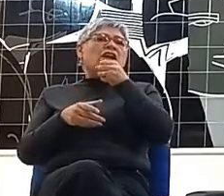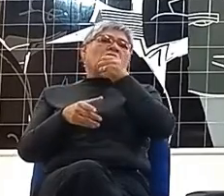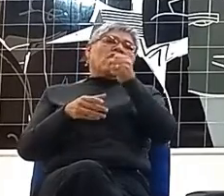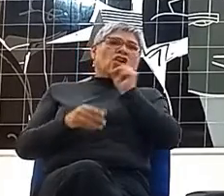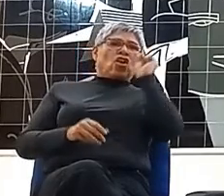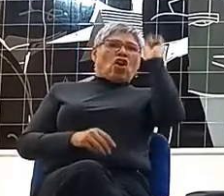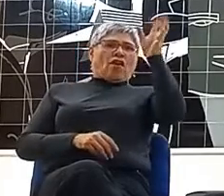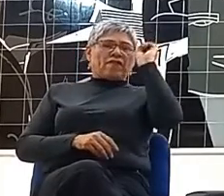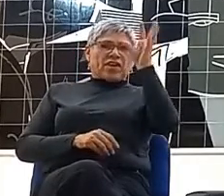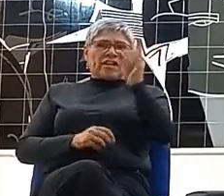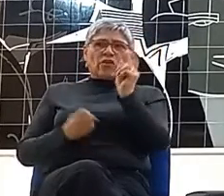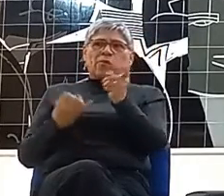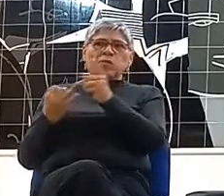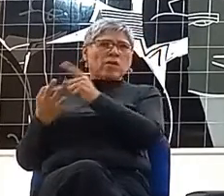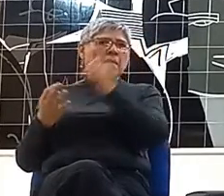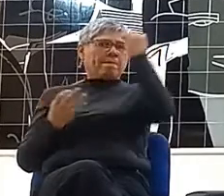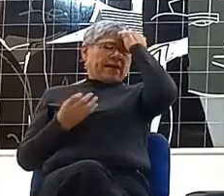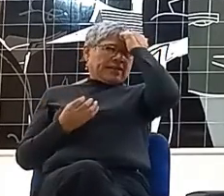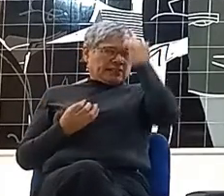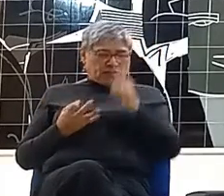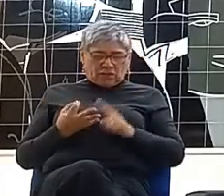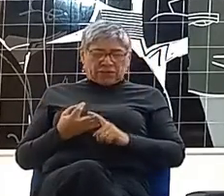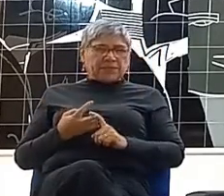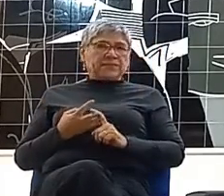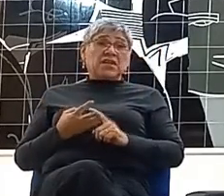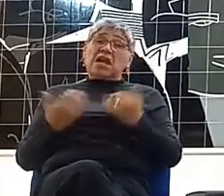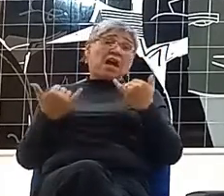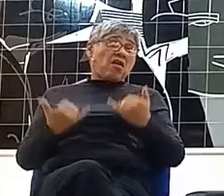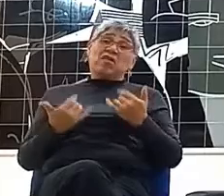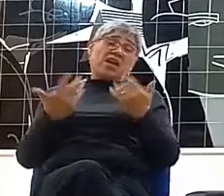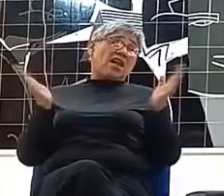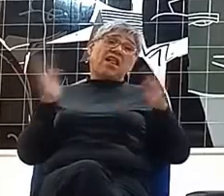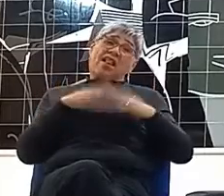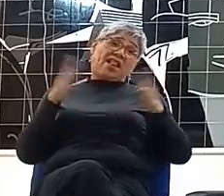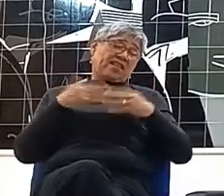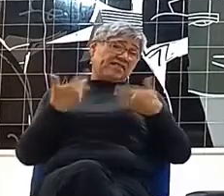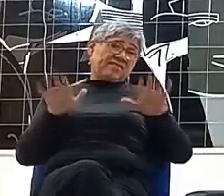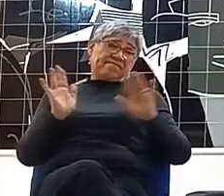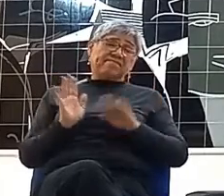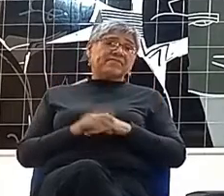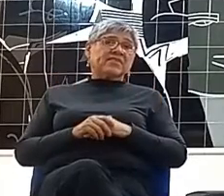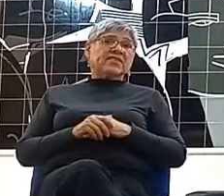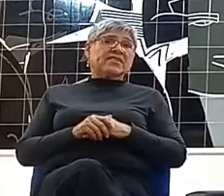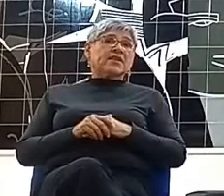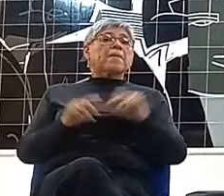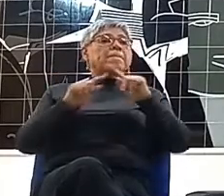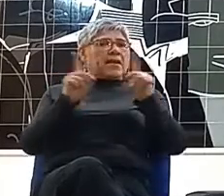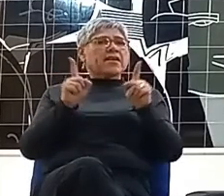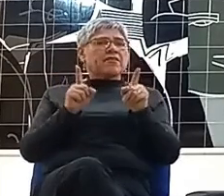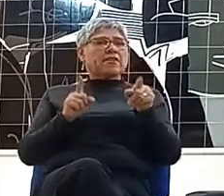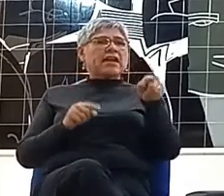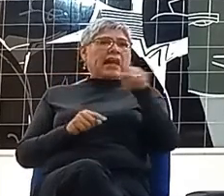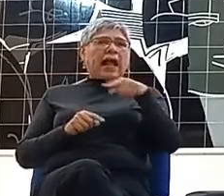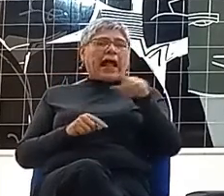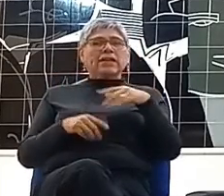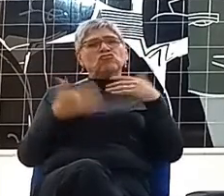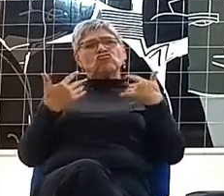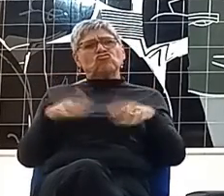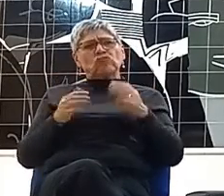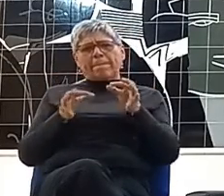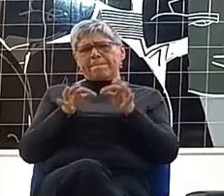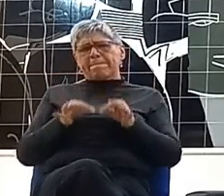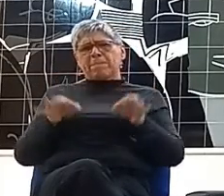conferencistas, tenía unos maestros que ya no están con nosotros, pero creo que fueron clave para